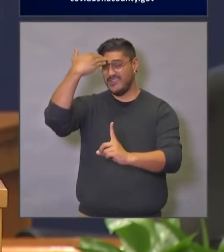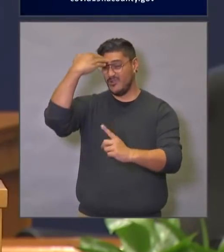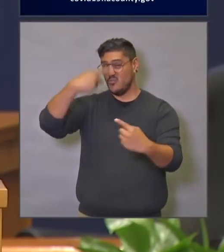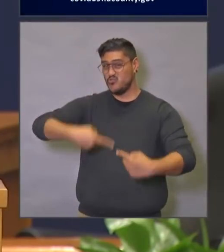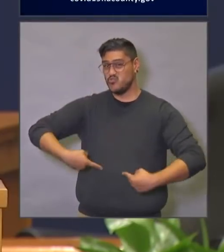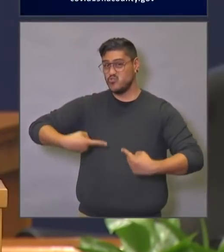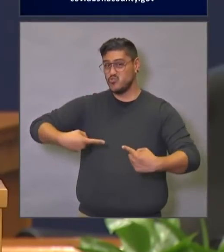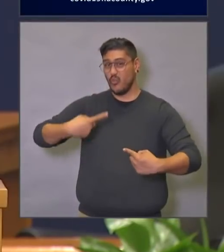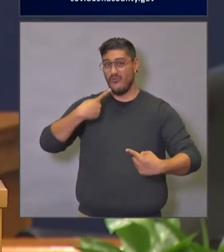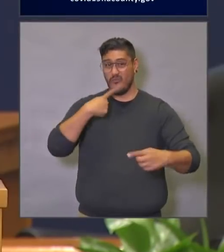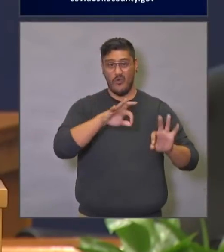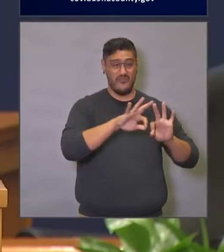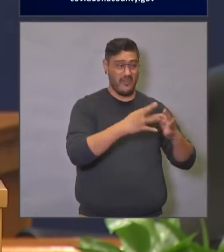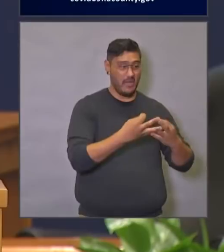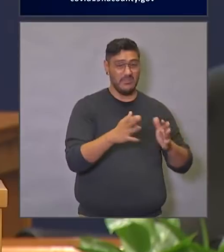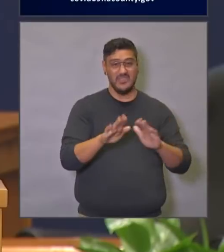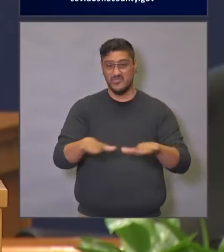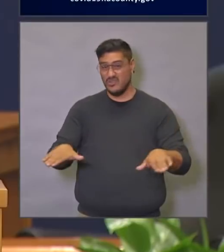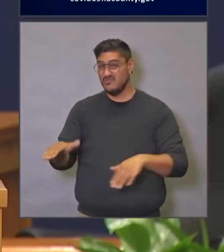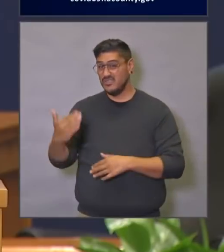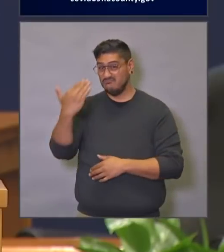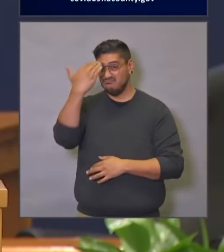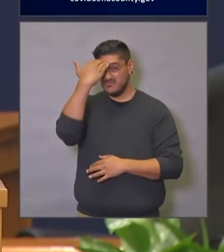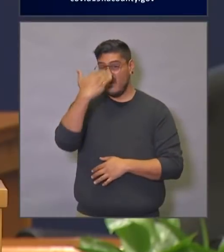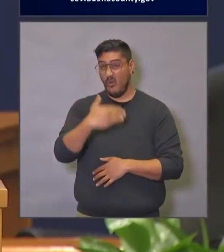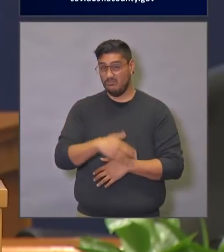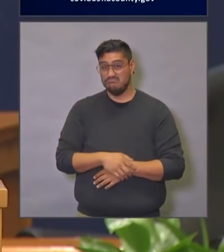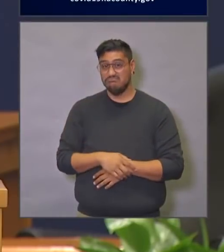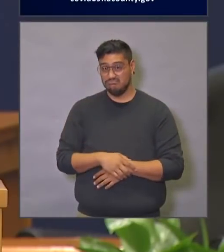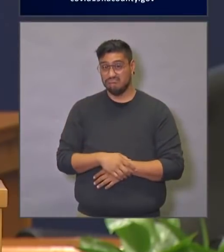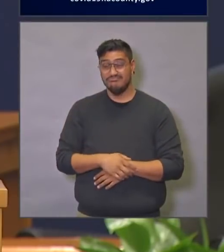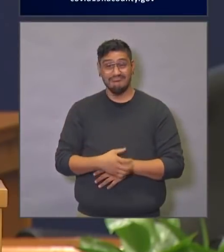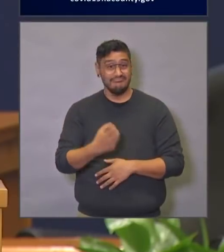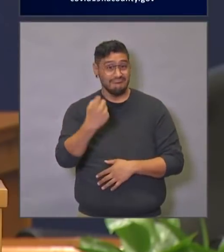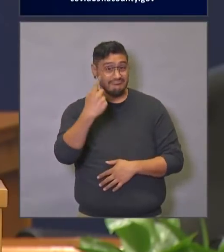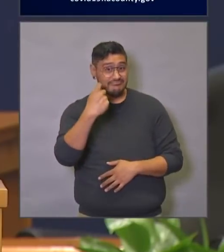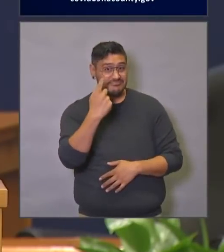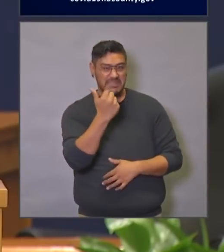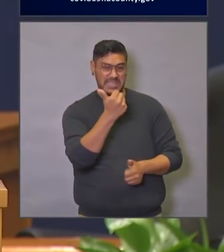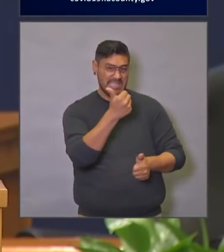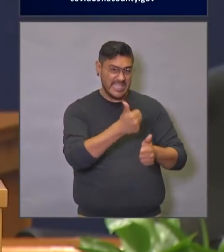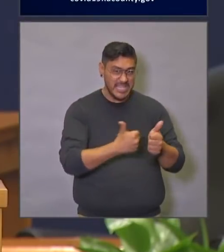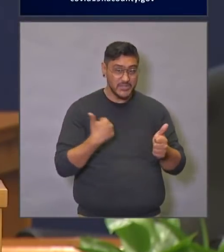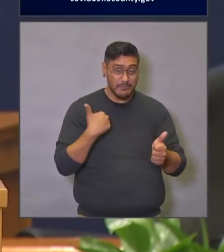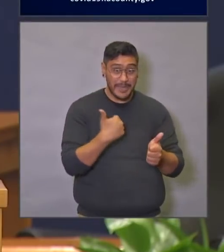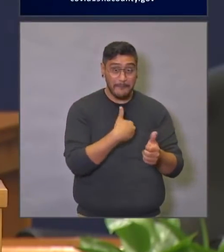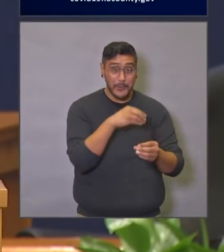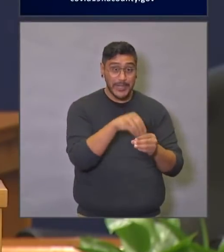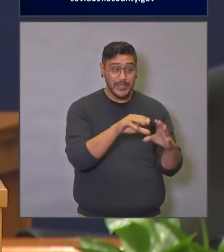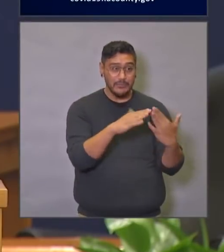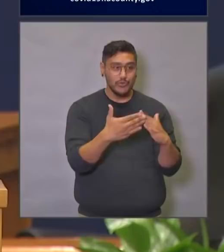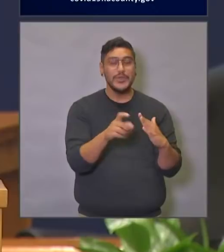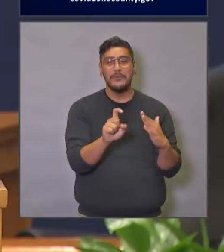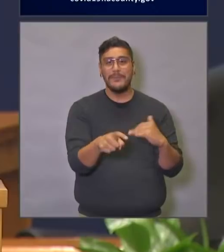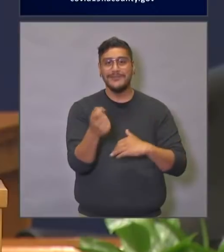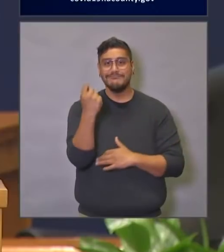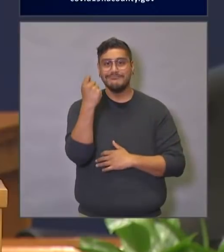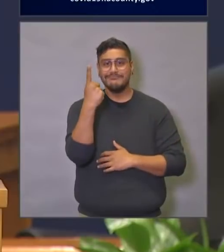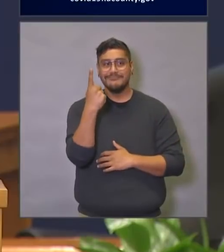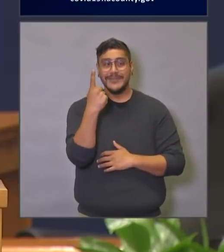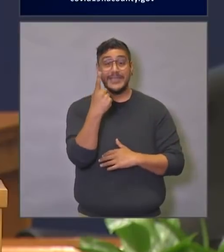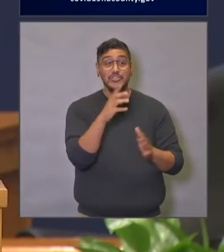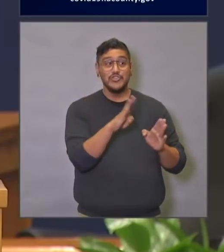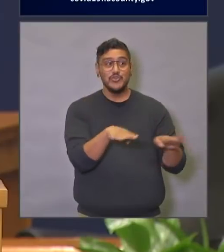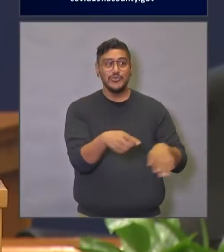familias. La realidad es que, como con cualquier miembro de nuestra comunidad, debemos recordar que los niños son